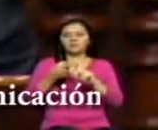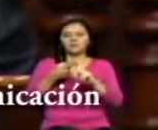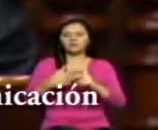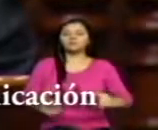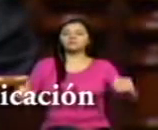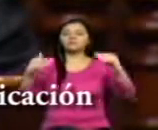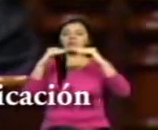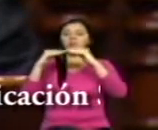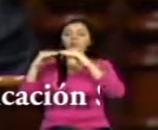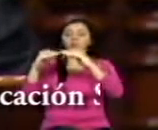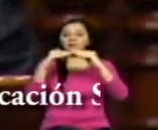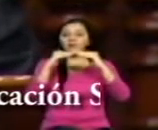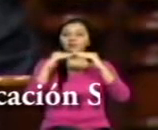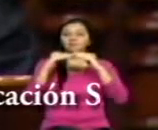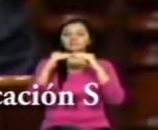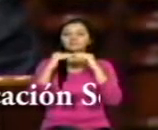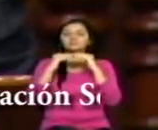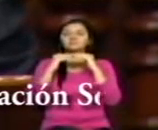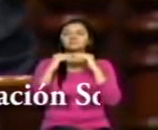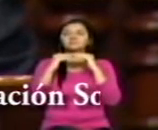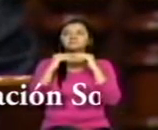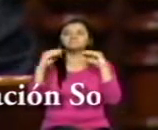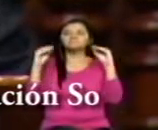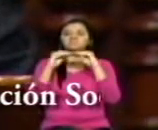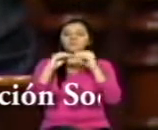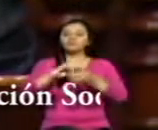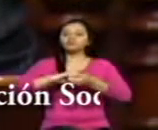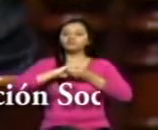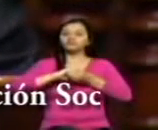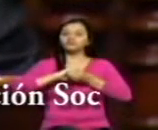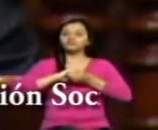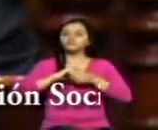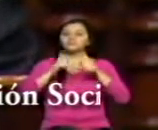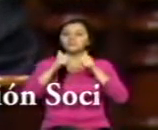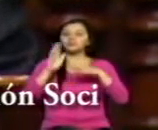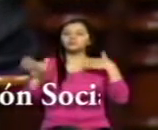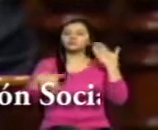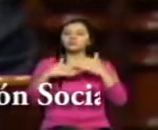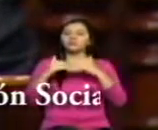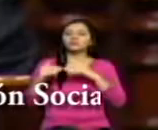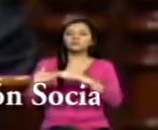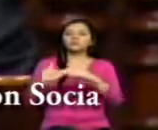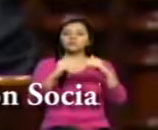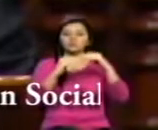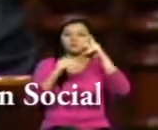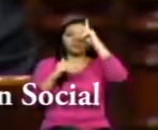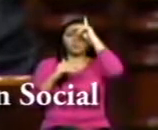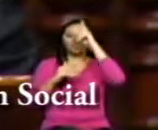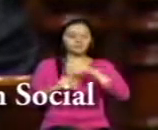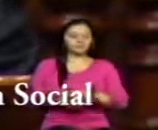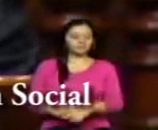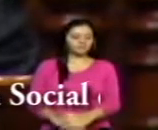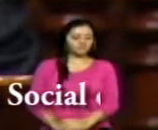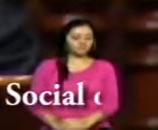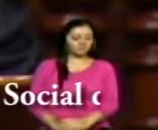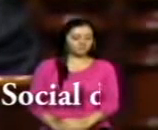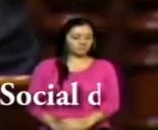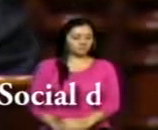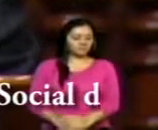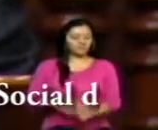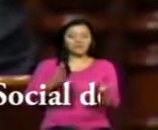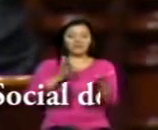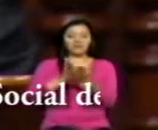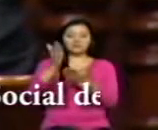Igualdad, equidad y fraternidad entre todos los peruanos. Acceso